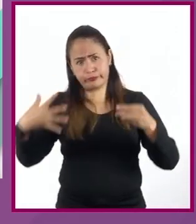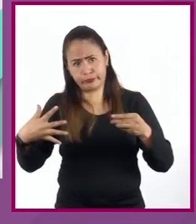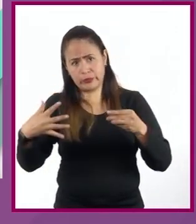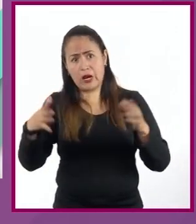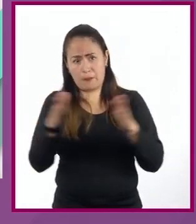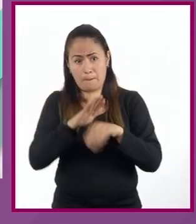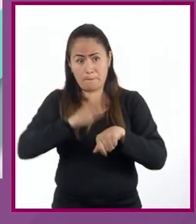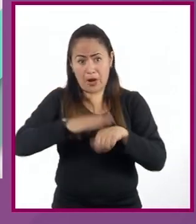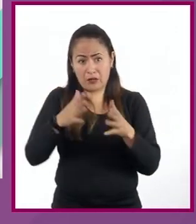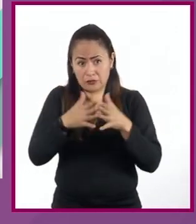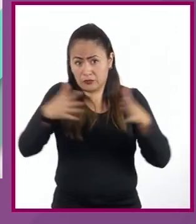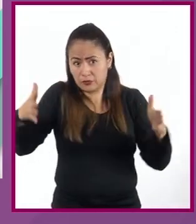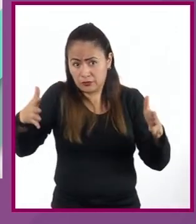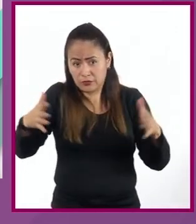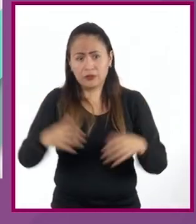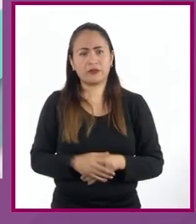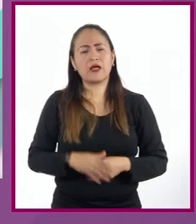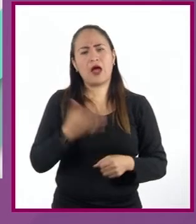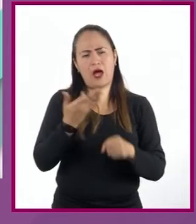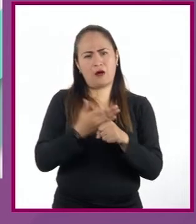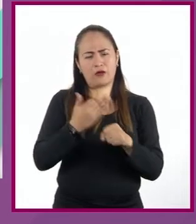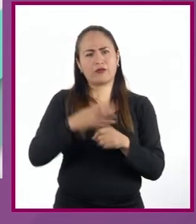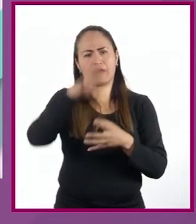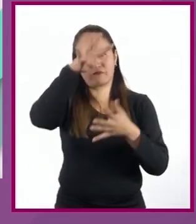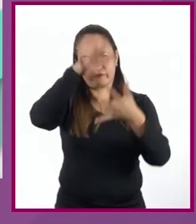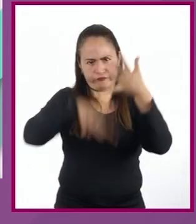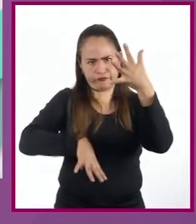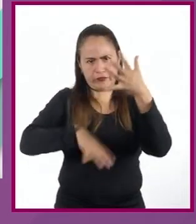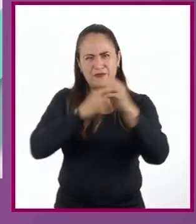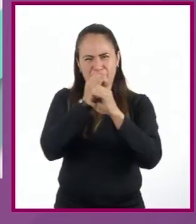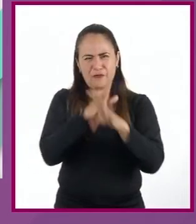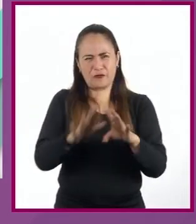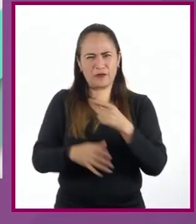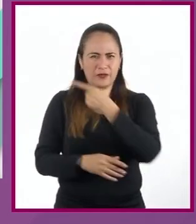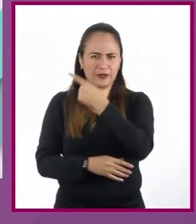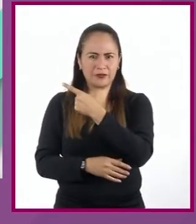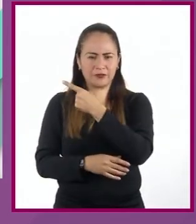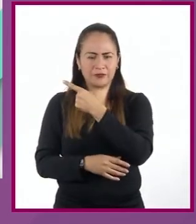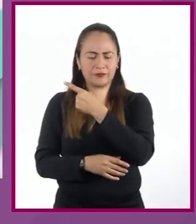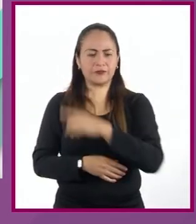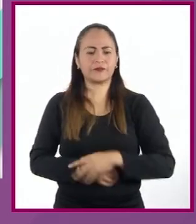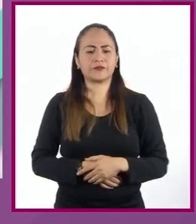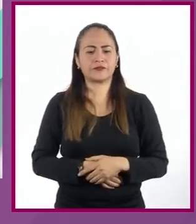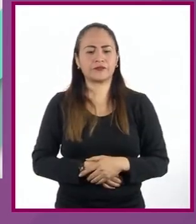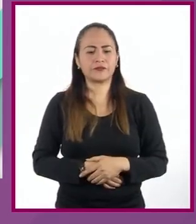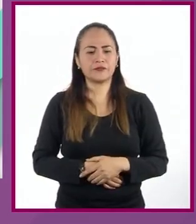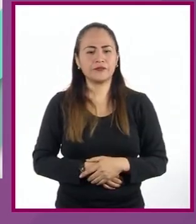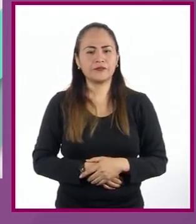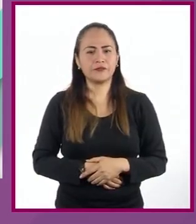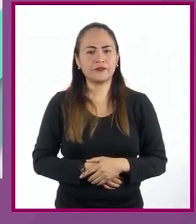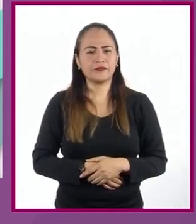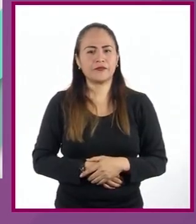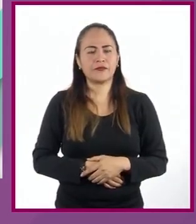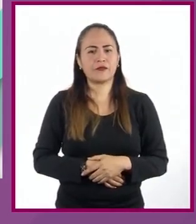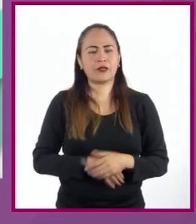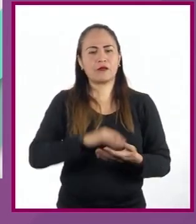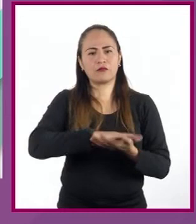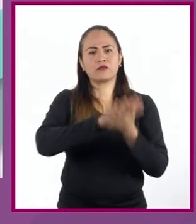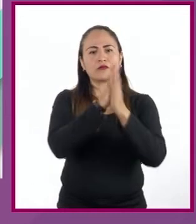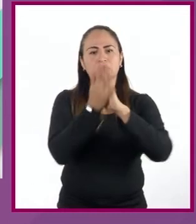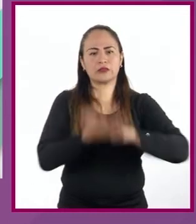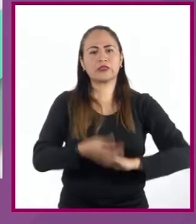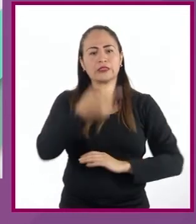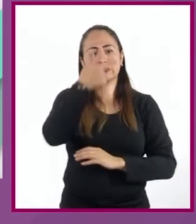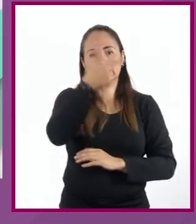múltiplos, nos apoyaremos en una tabla de datos como esta. Vamos a buscar la equivalencia de 7